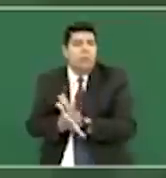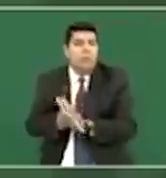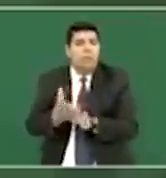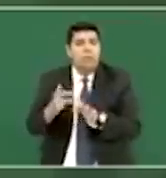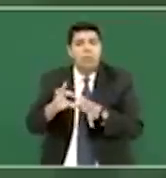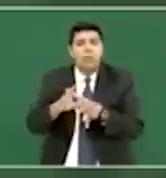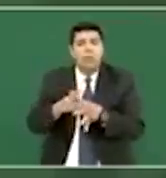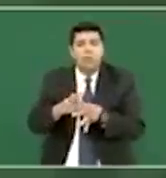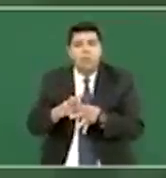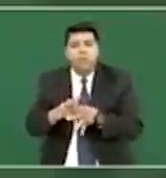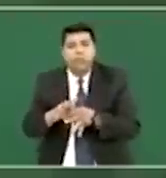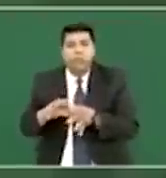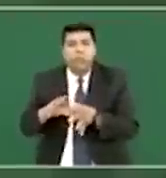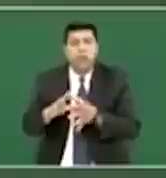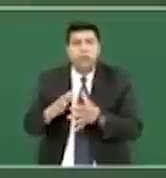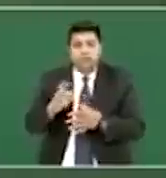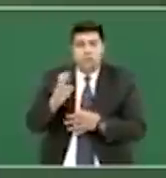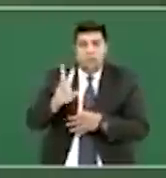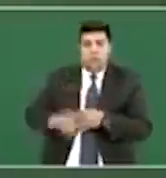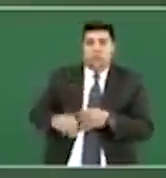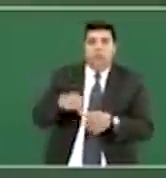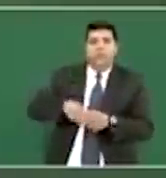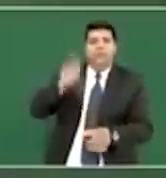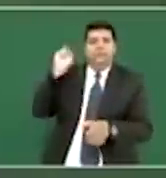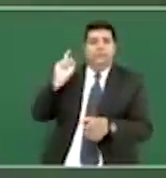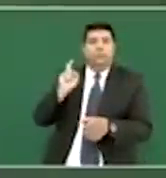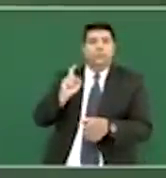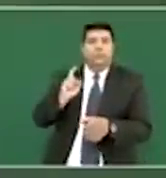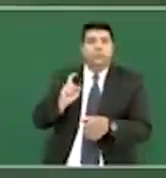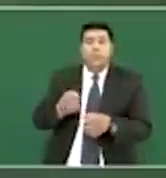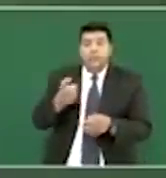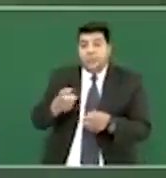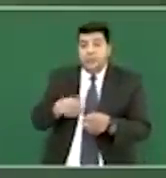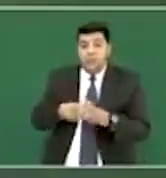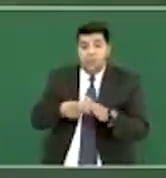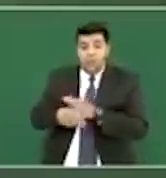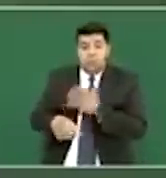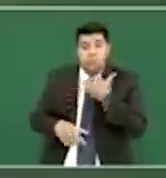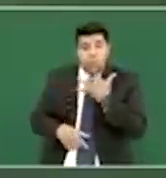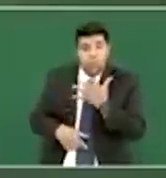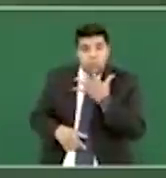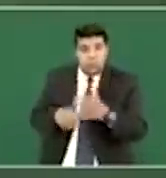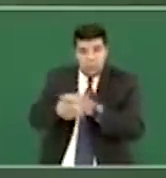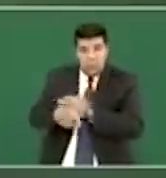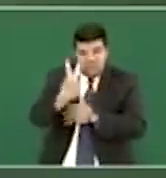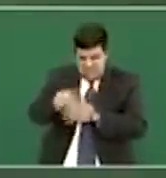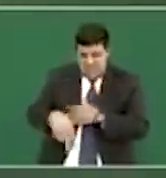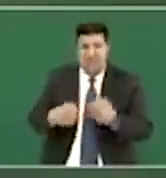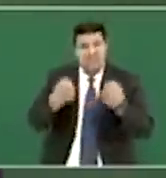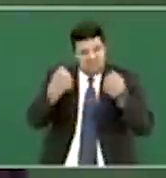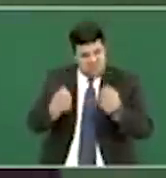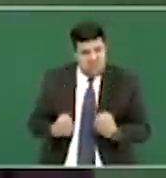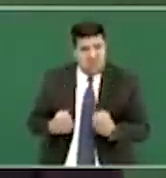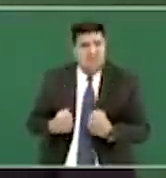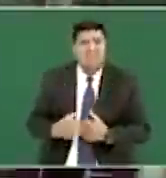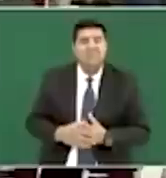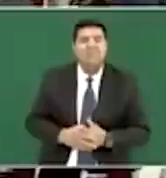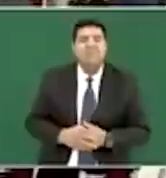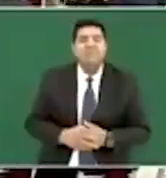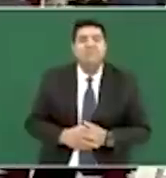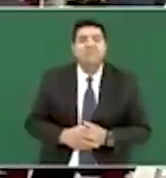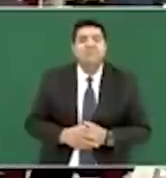impunidad, se acaba la corrupción y se acaba la impunidad. Me canso ganso.